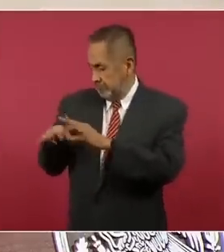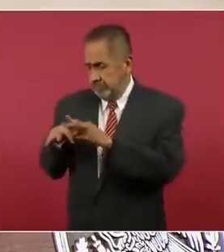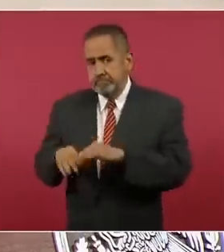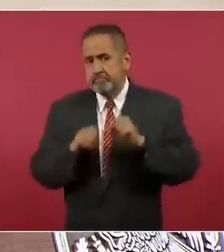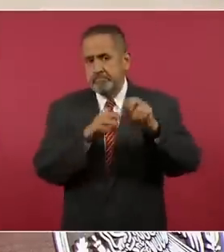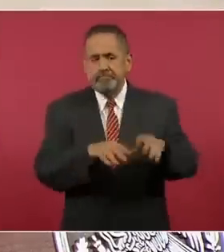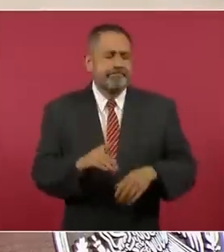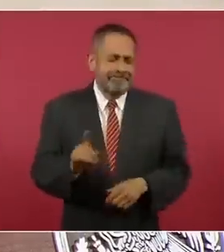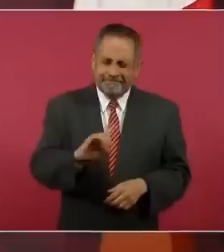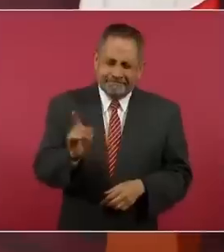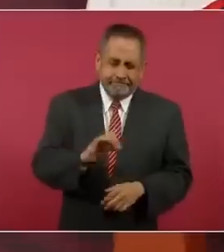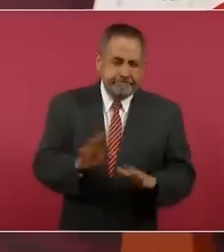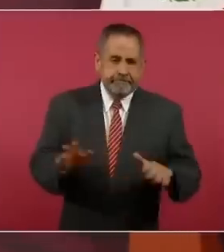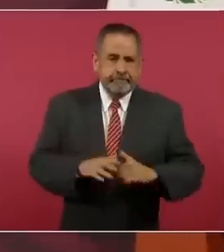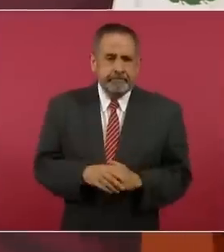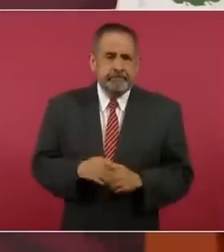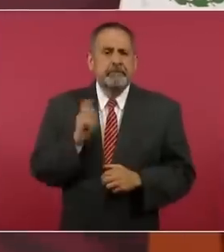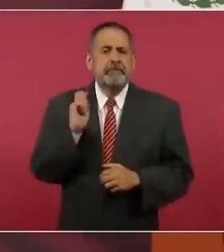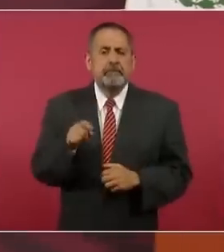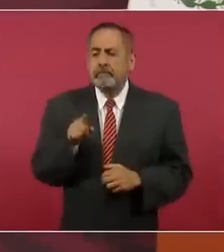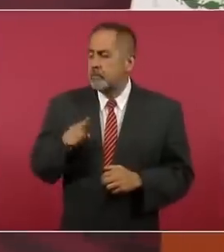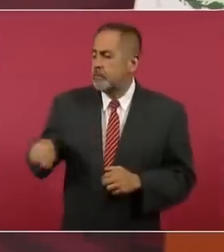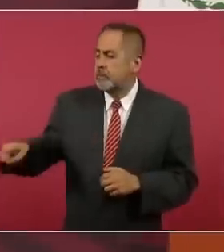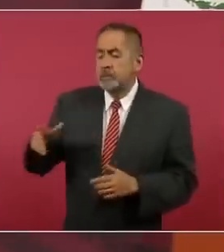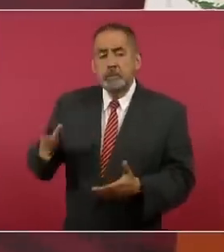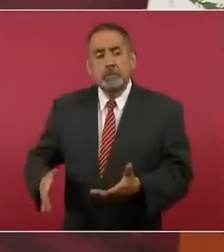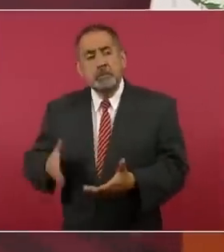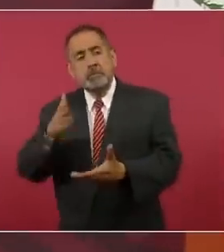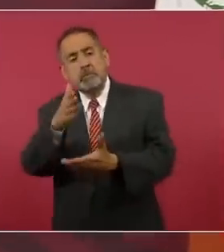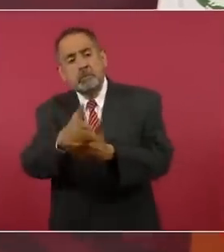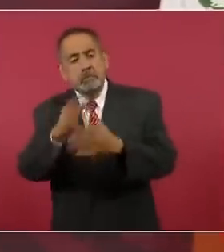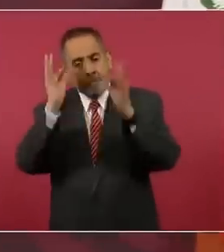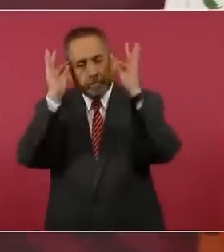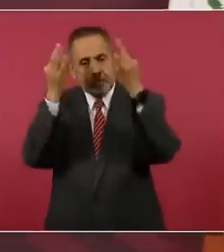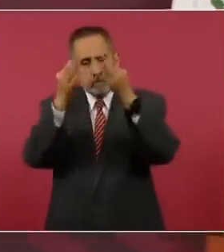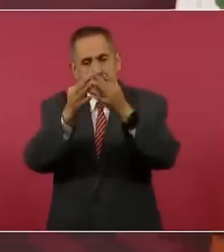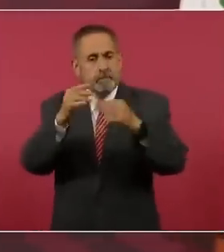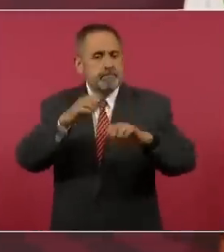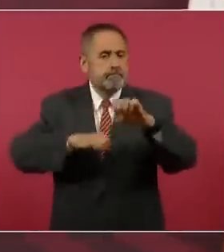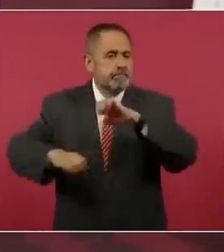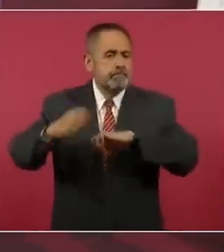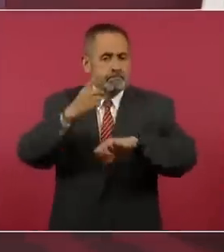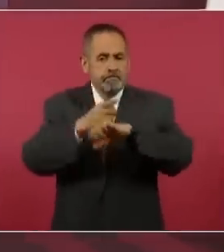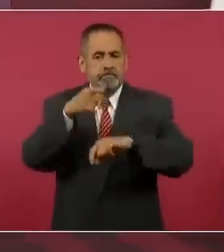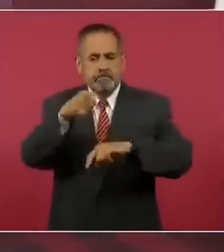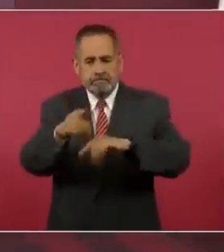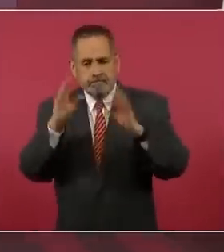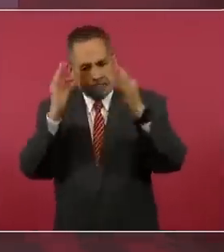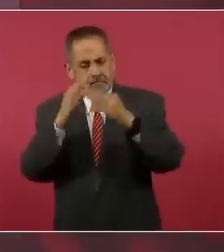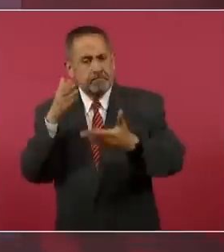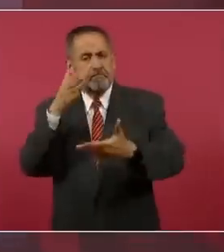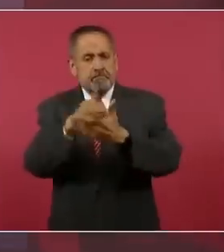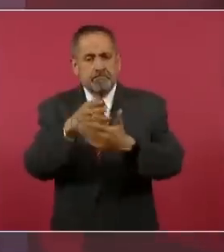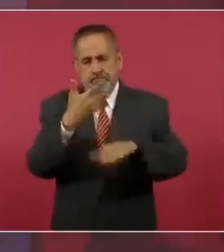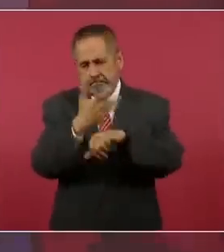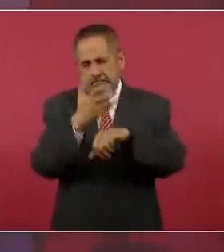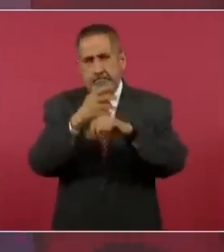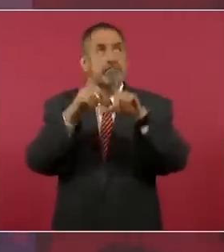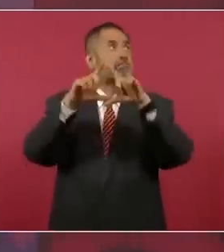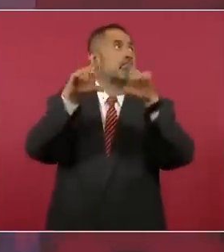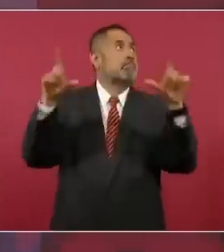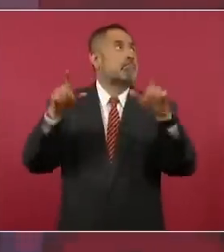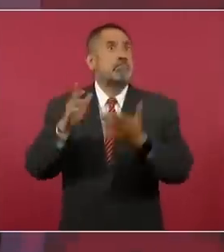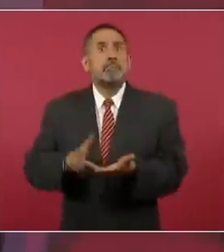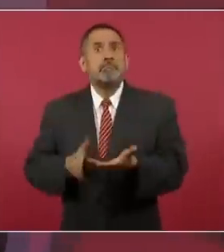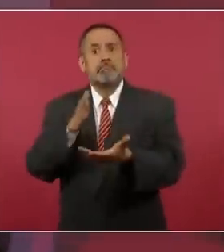es nada más ir a un consulado, a una embajada de Estados Unidos